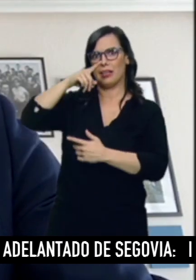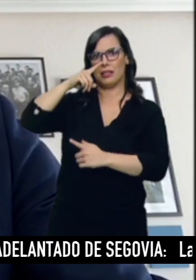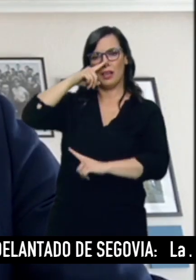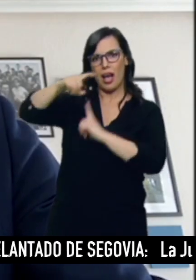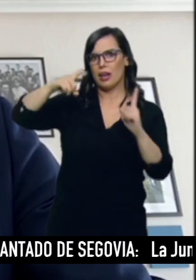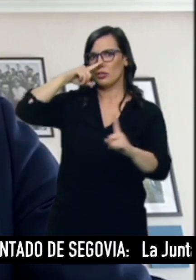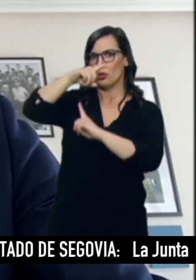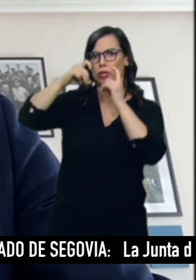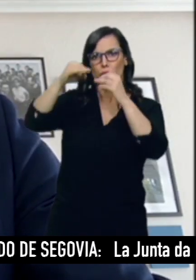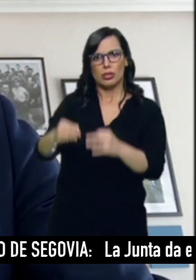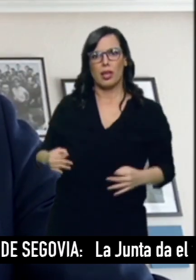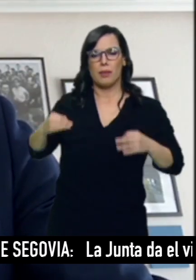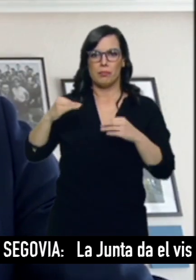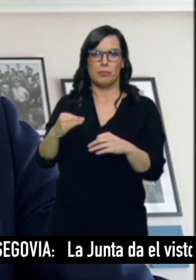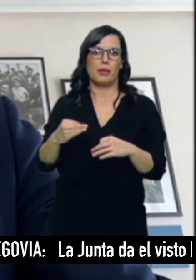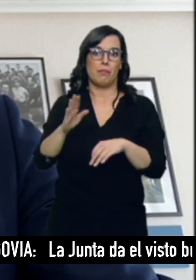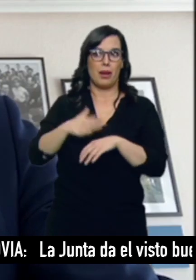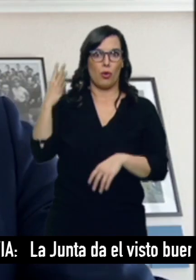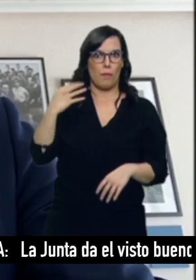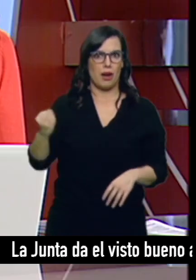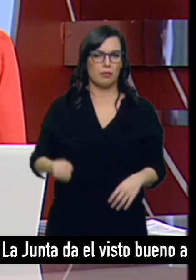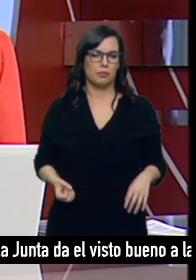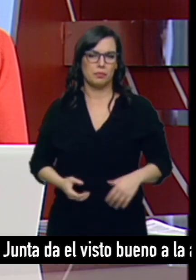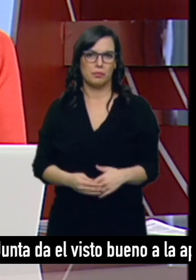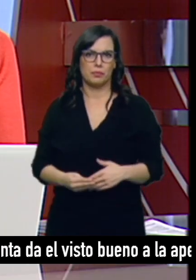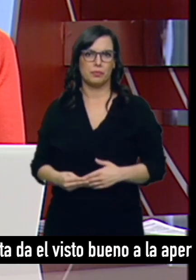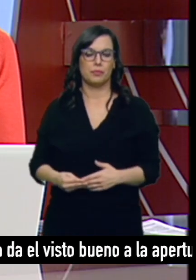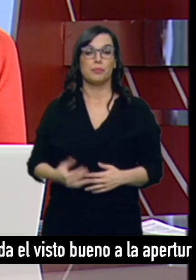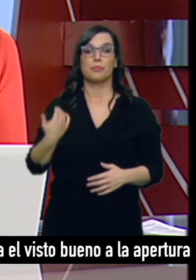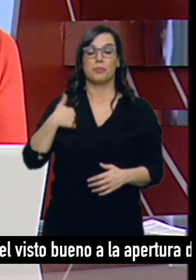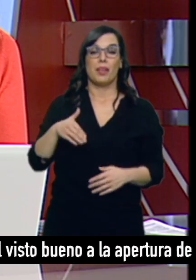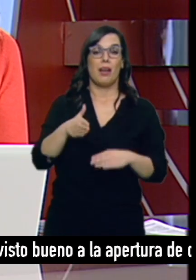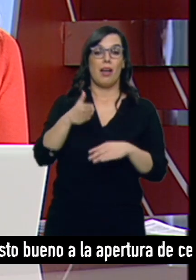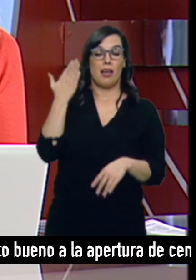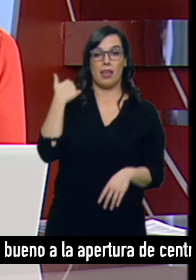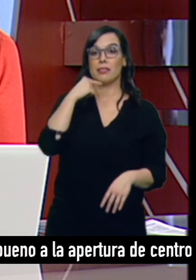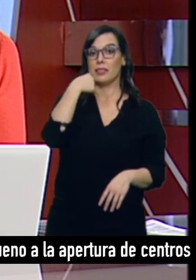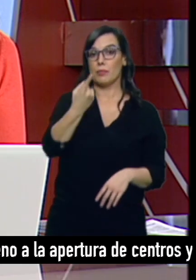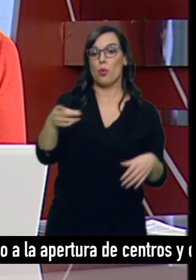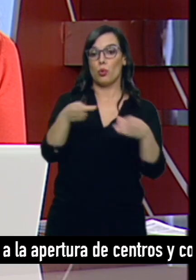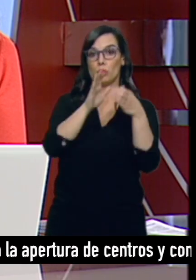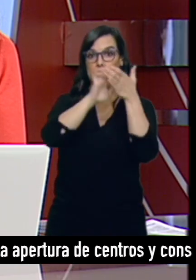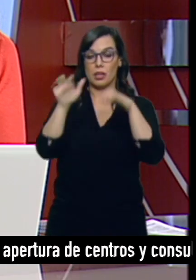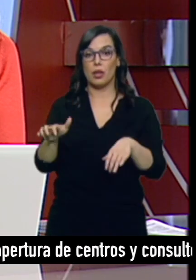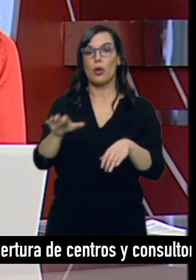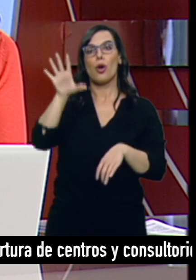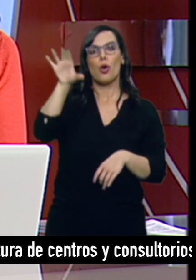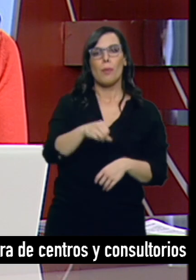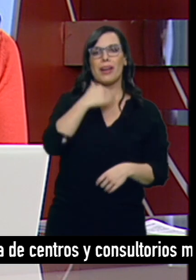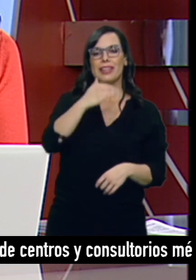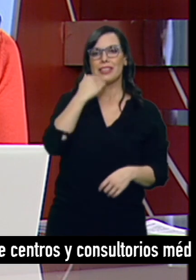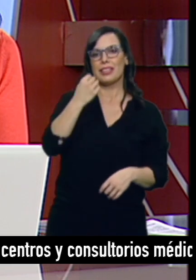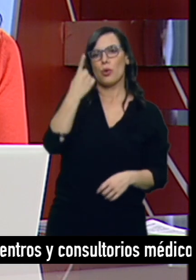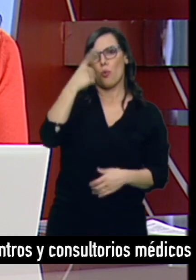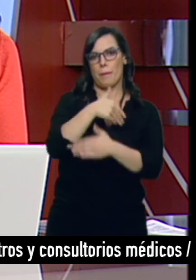nuestras oficinas de farmacia para adquirirlas. Ya les adelantábamos ayer que la Junta de Castilla y León ha adquirido cerca de 1